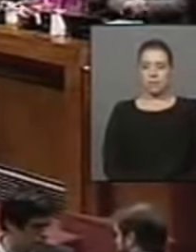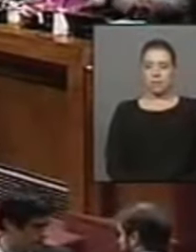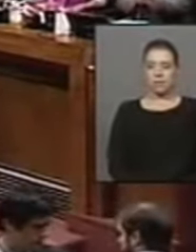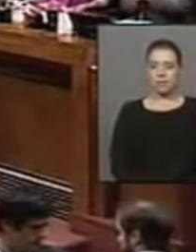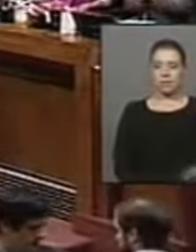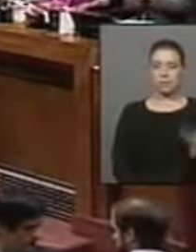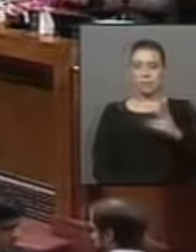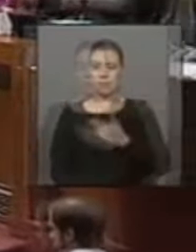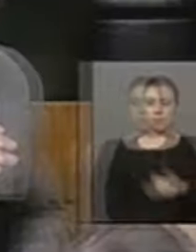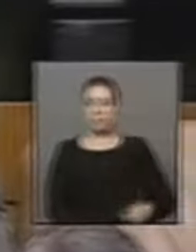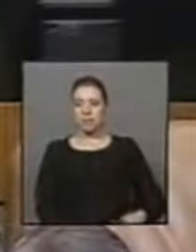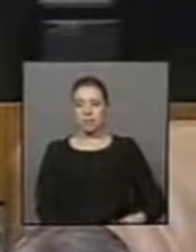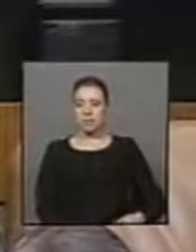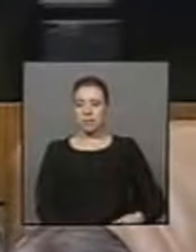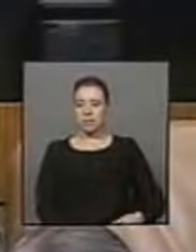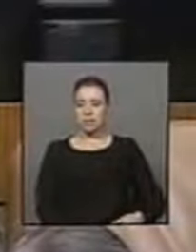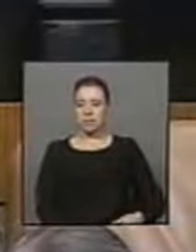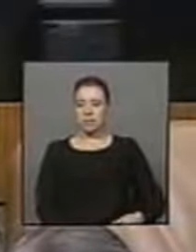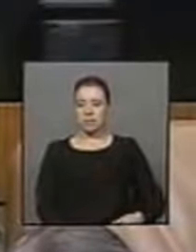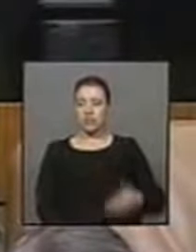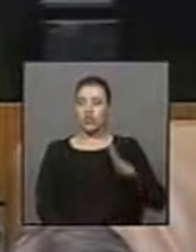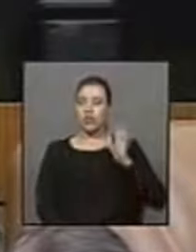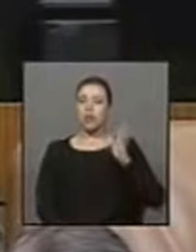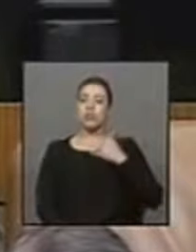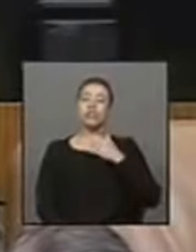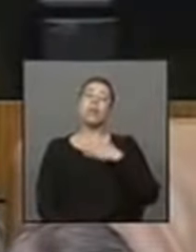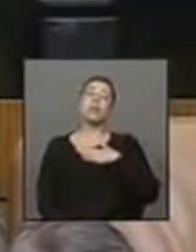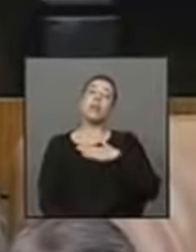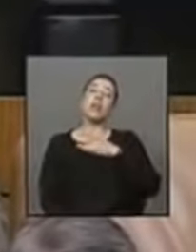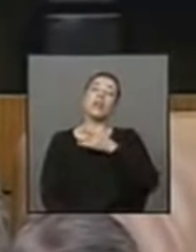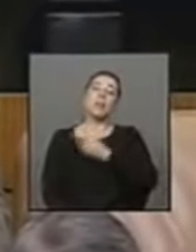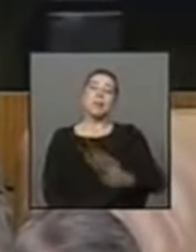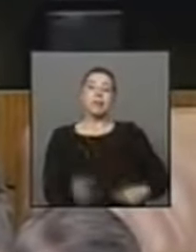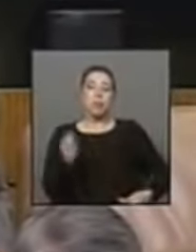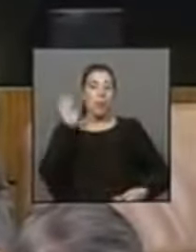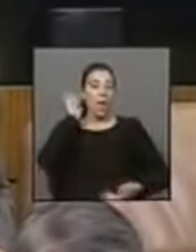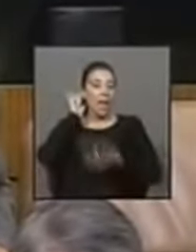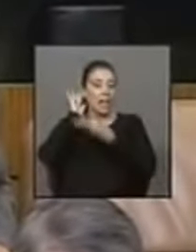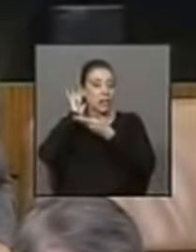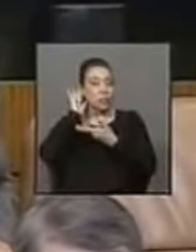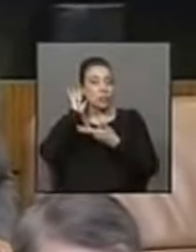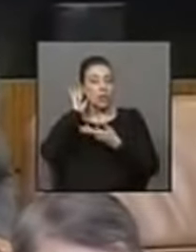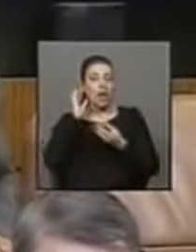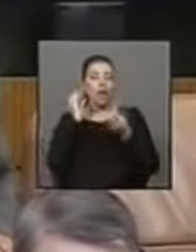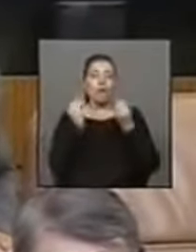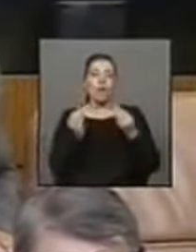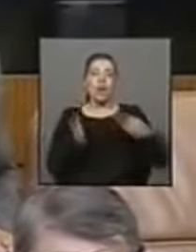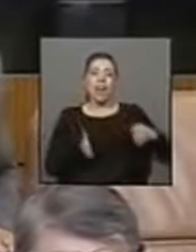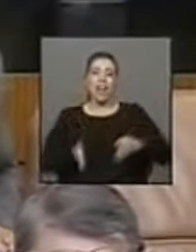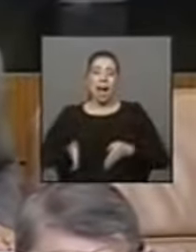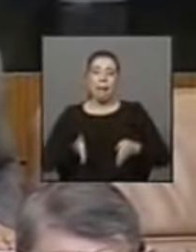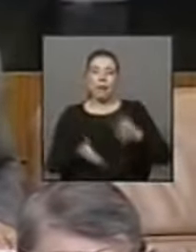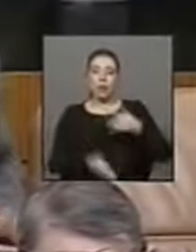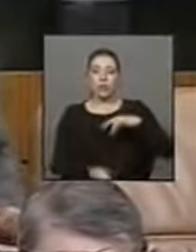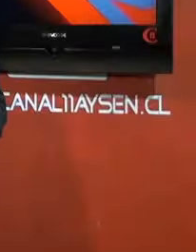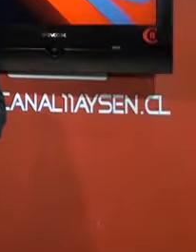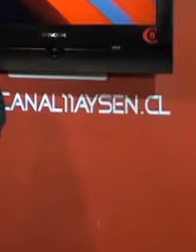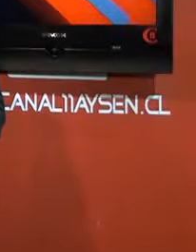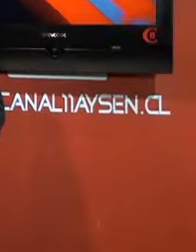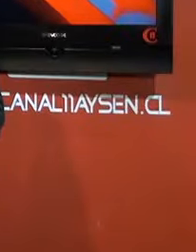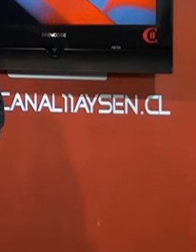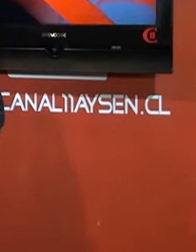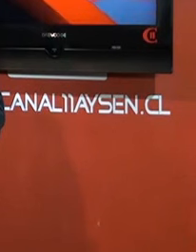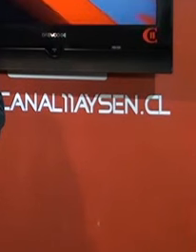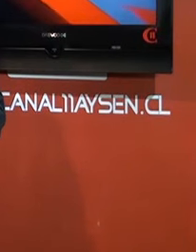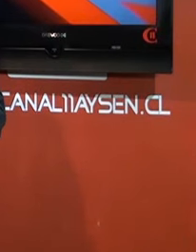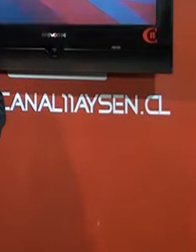Señor presidente, espero que esto, que no se escuchó en la sala, que lo escuche la presidenta para poder tener definitivamente buenas rutas en nuestro Chile. Muchas gracias.